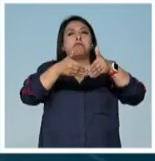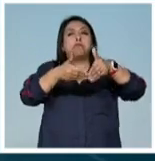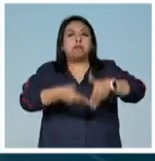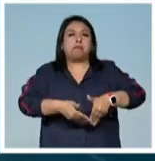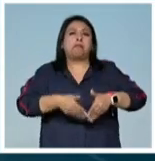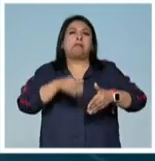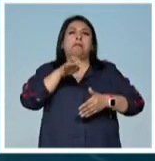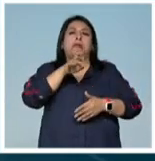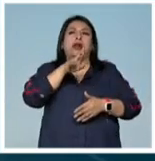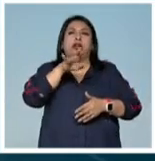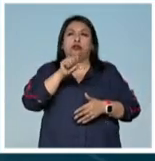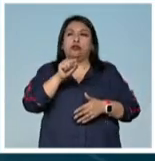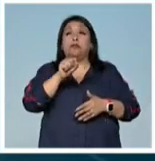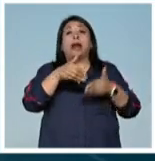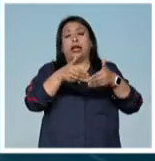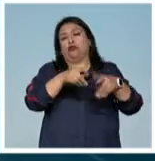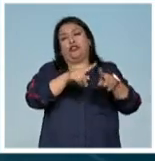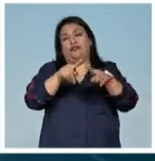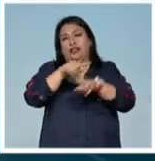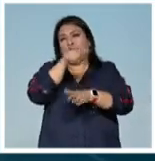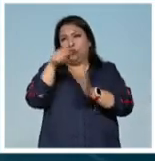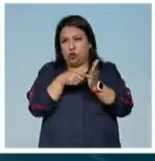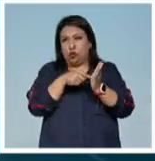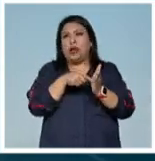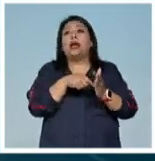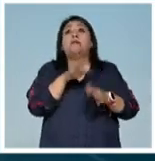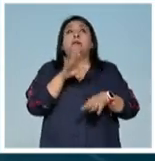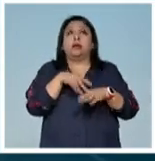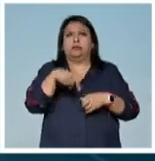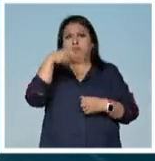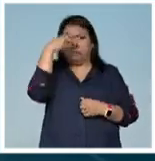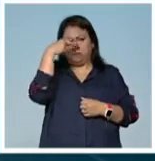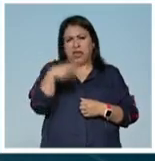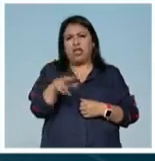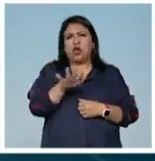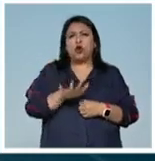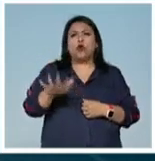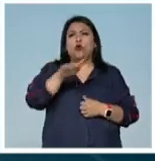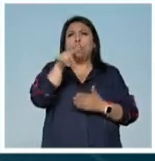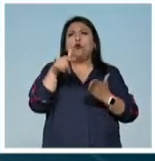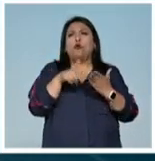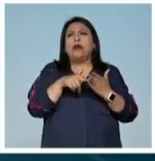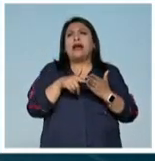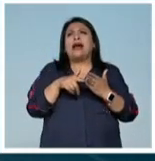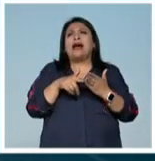en diferentes lugares, especialmente en México, en la zona de las costas de Campeche.